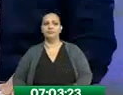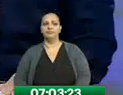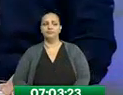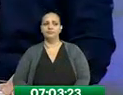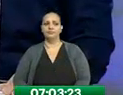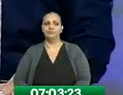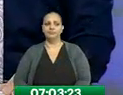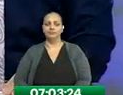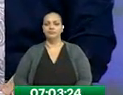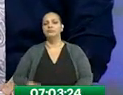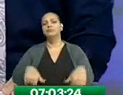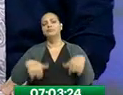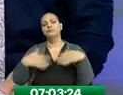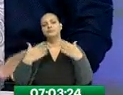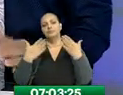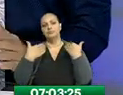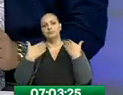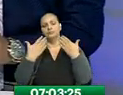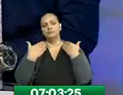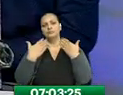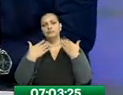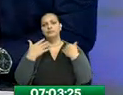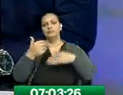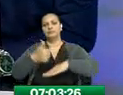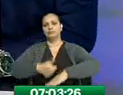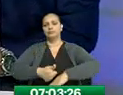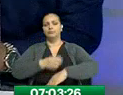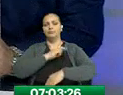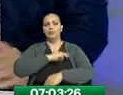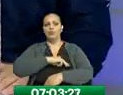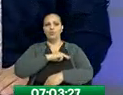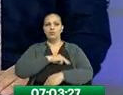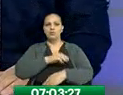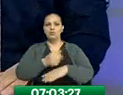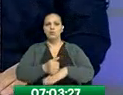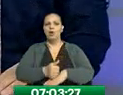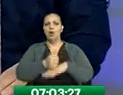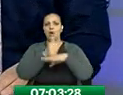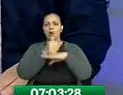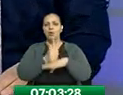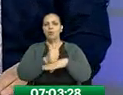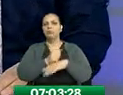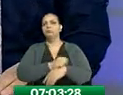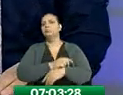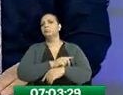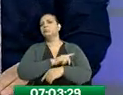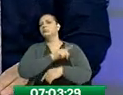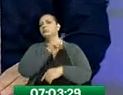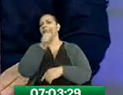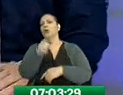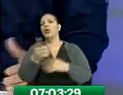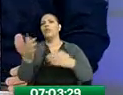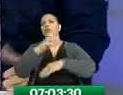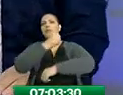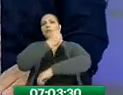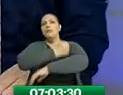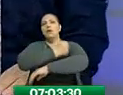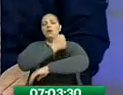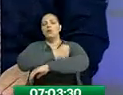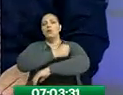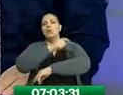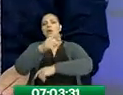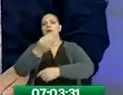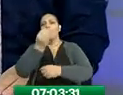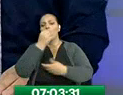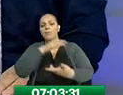Regresamos al puerto principal, donde las autoridades del municipio visitaron la parroquia Pascuales en el noroeste, donde entregaron kits